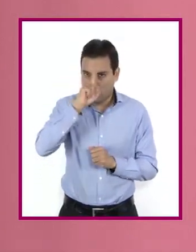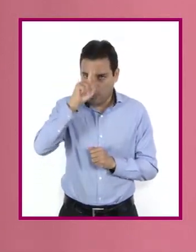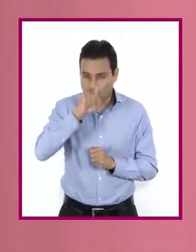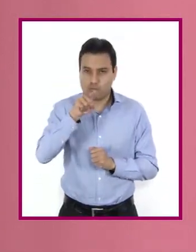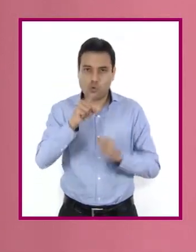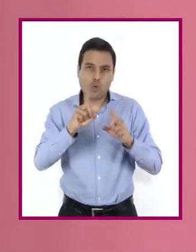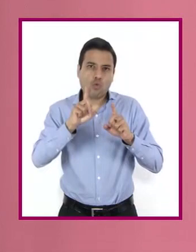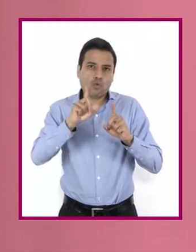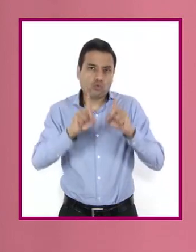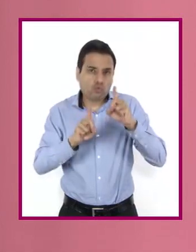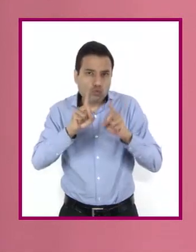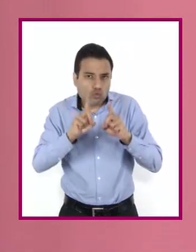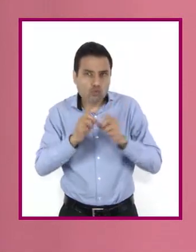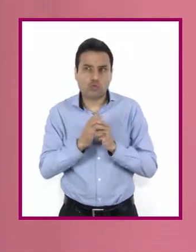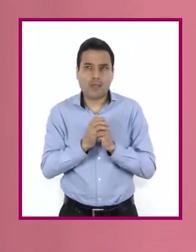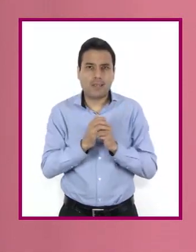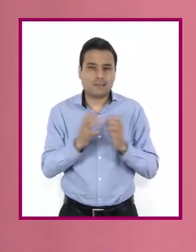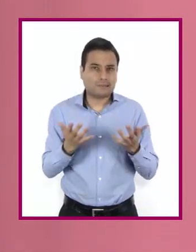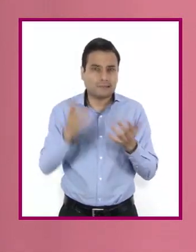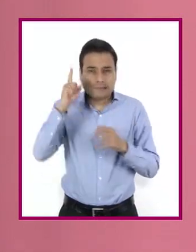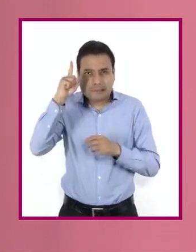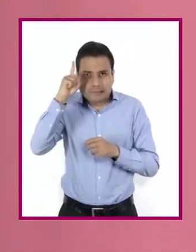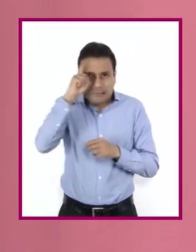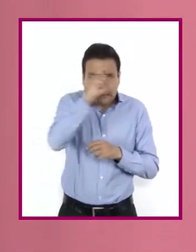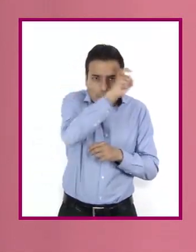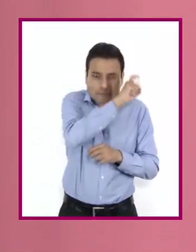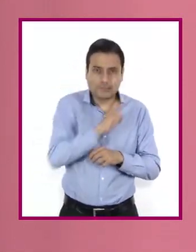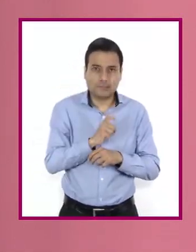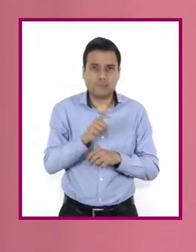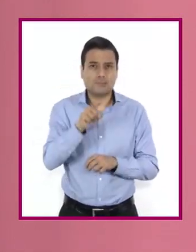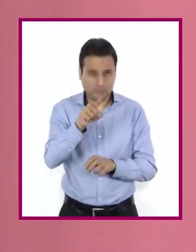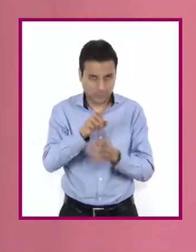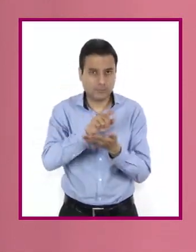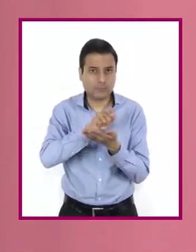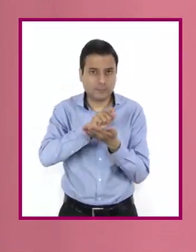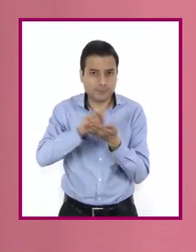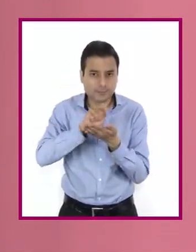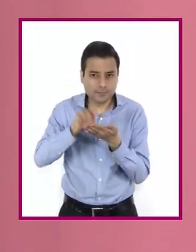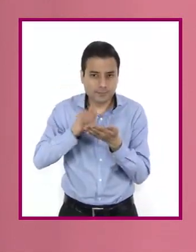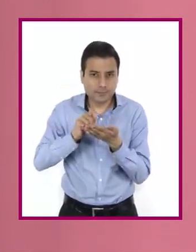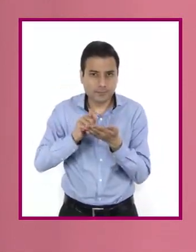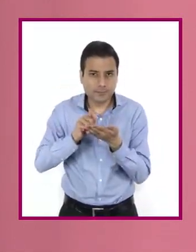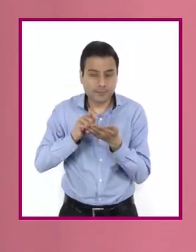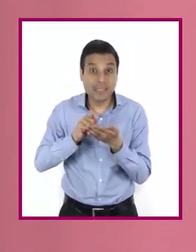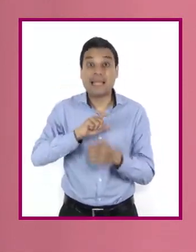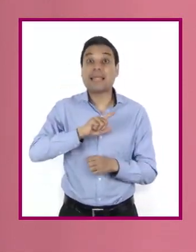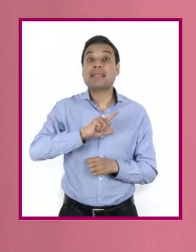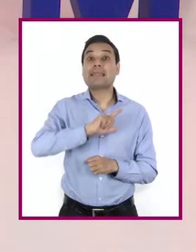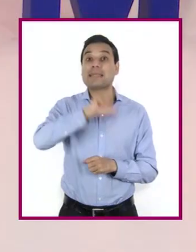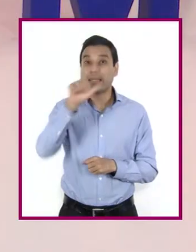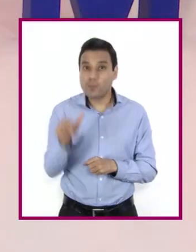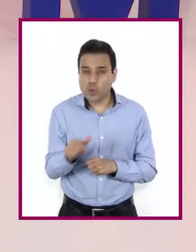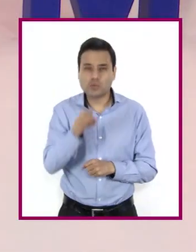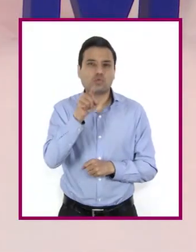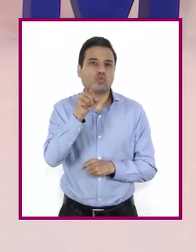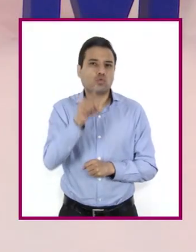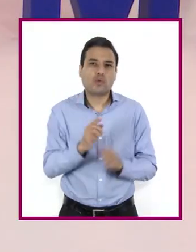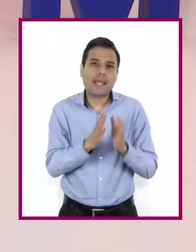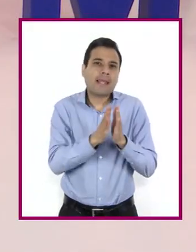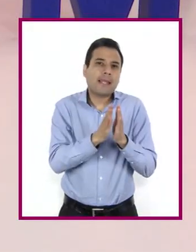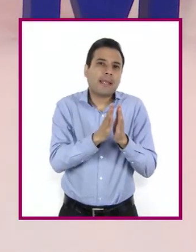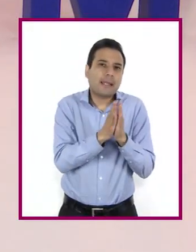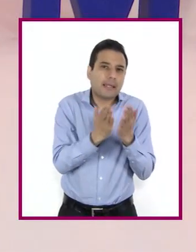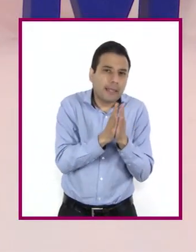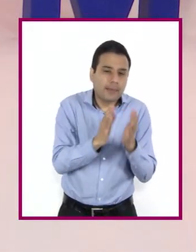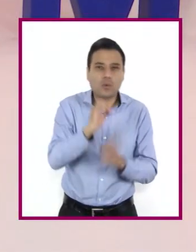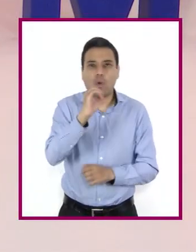dudas, inquietudes o dificultades que vayan surgiendo al resolver los planteamientos, pues muchas de estas las podrán resolver al momento de